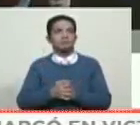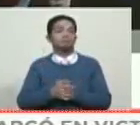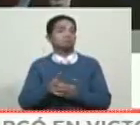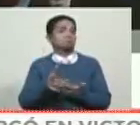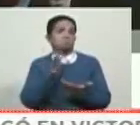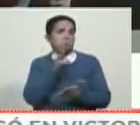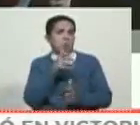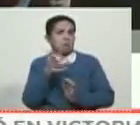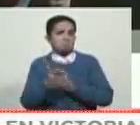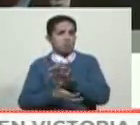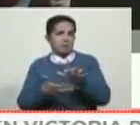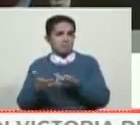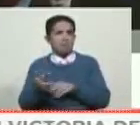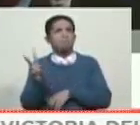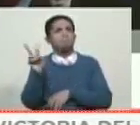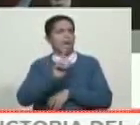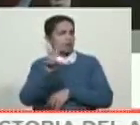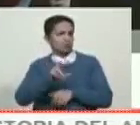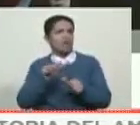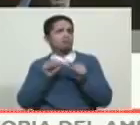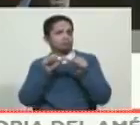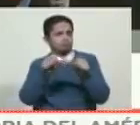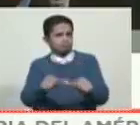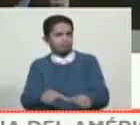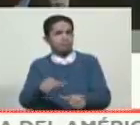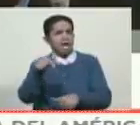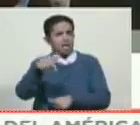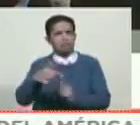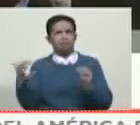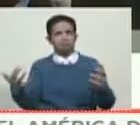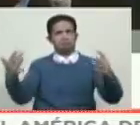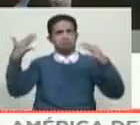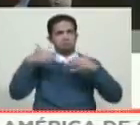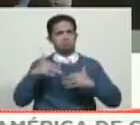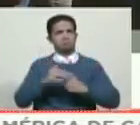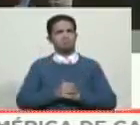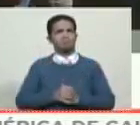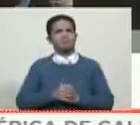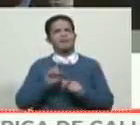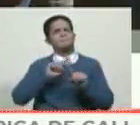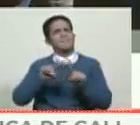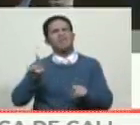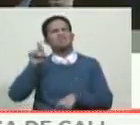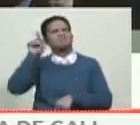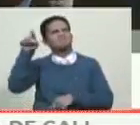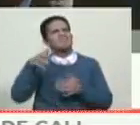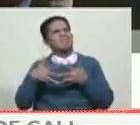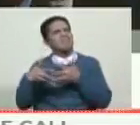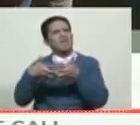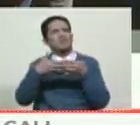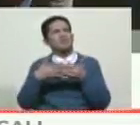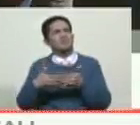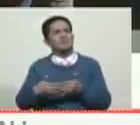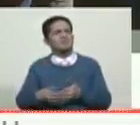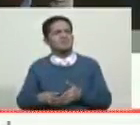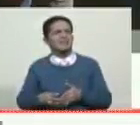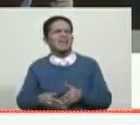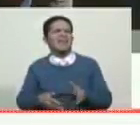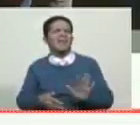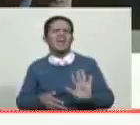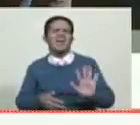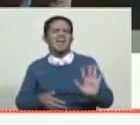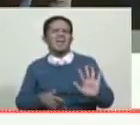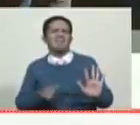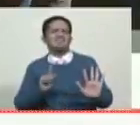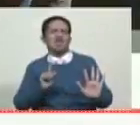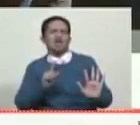problema. Venezuela tendría la sede de la Serie del Caribe. Pero el imperialismo decidió, no, a los guaros no le vamos a mandar por allá